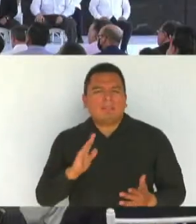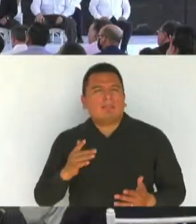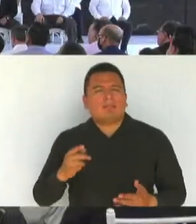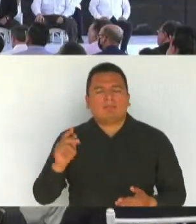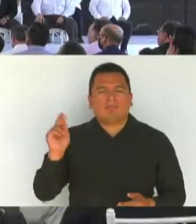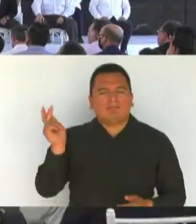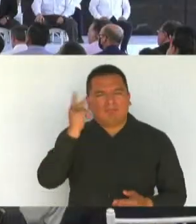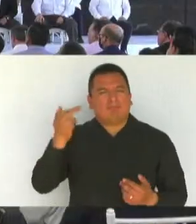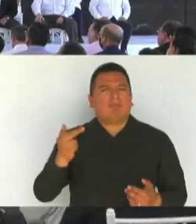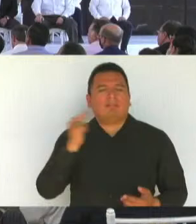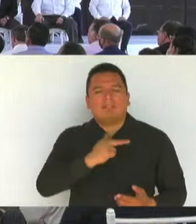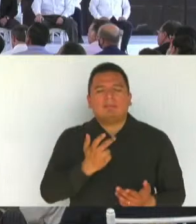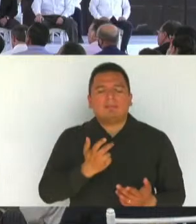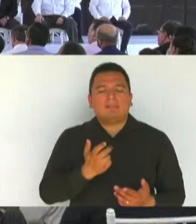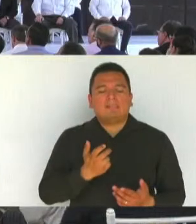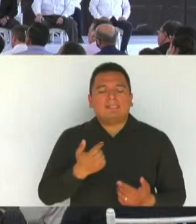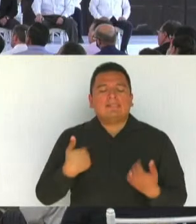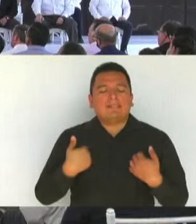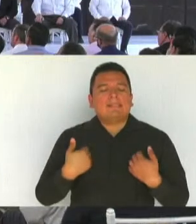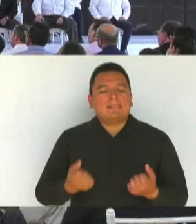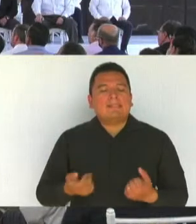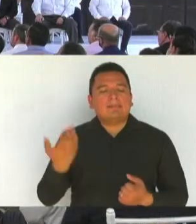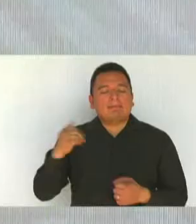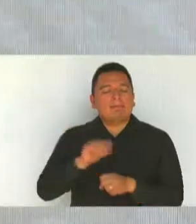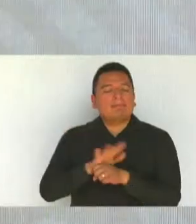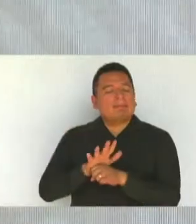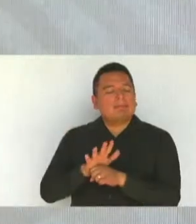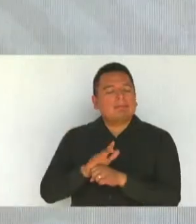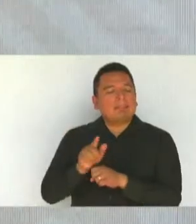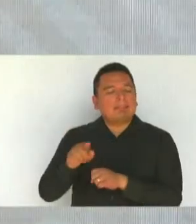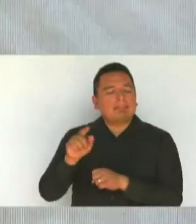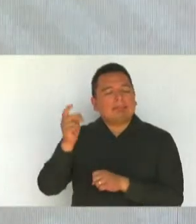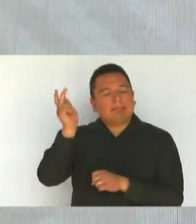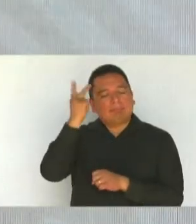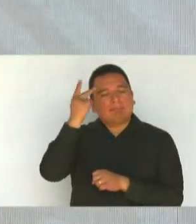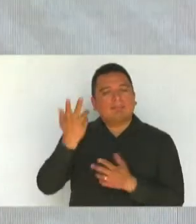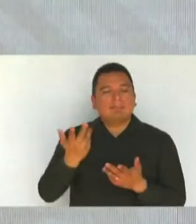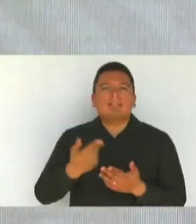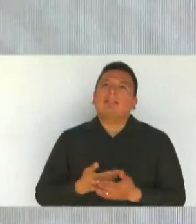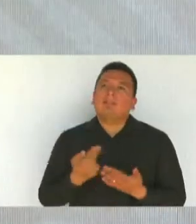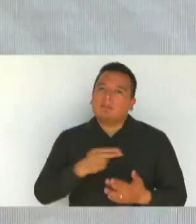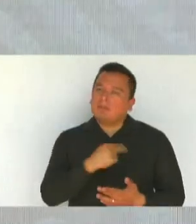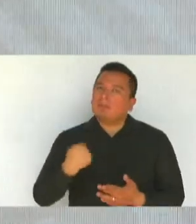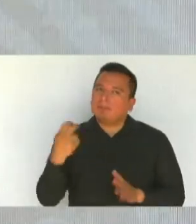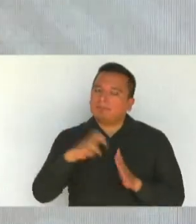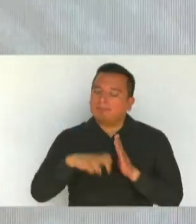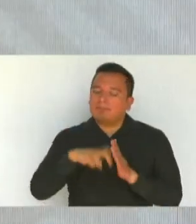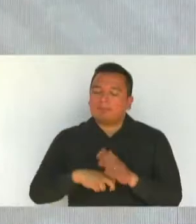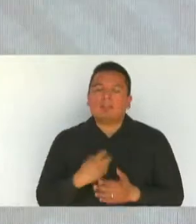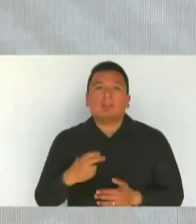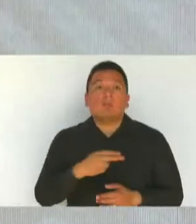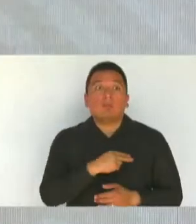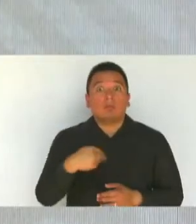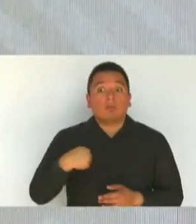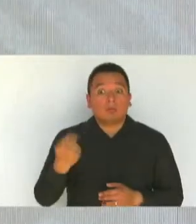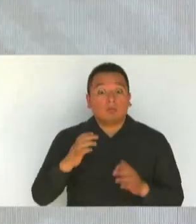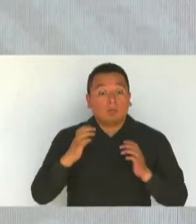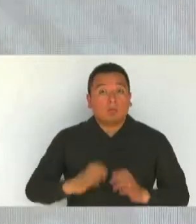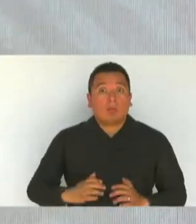que tenemos mucho que trabajar en este sentido y sobre todo es si nosotros no nos hacemos responsables de nuestra